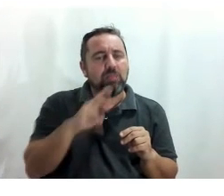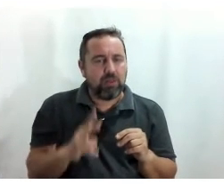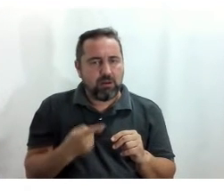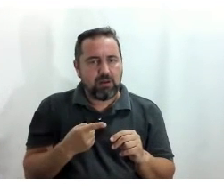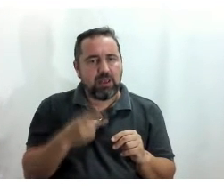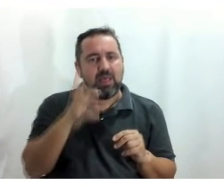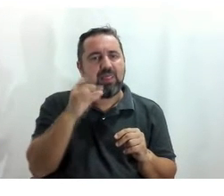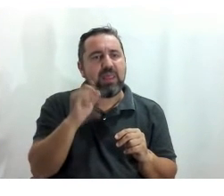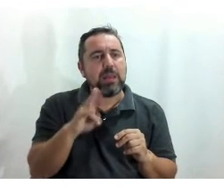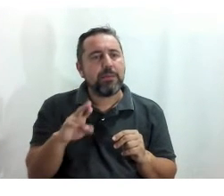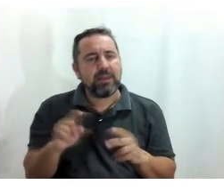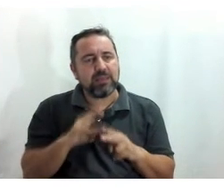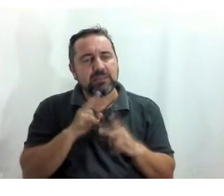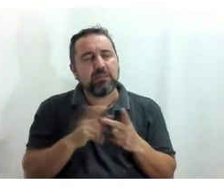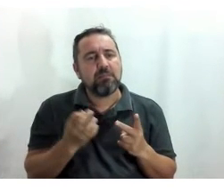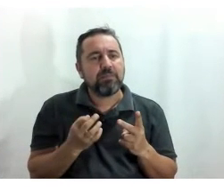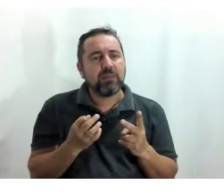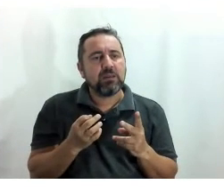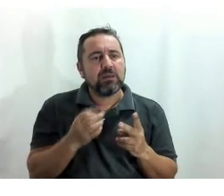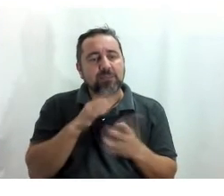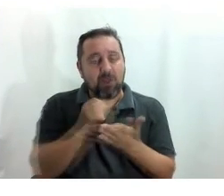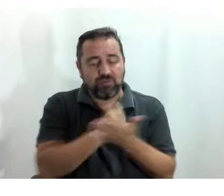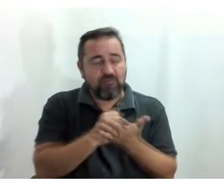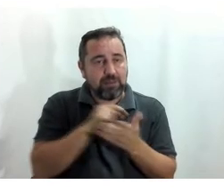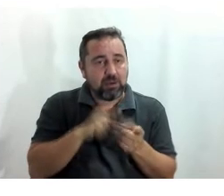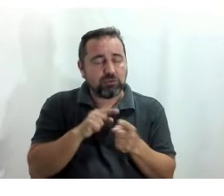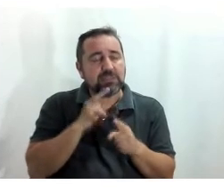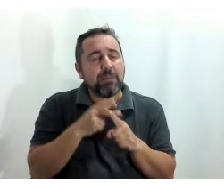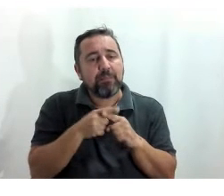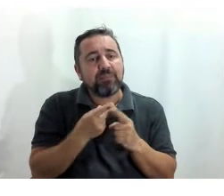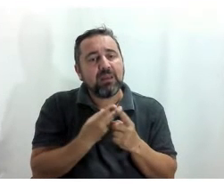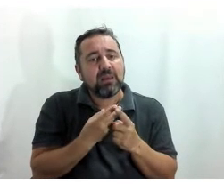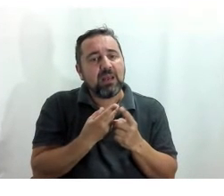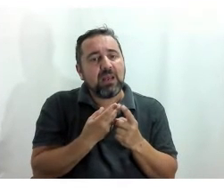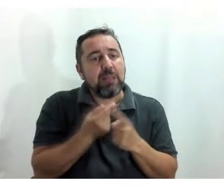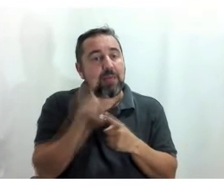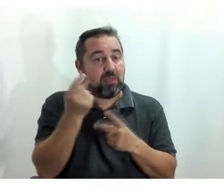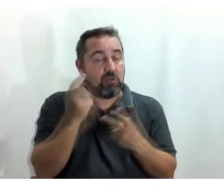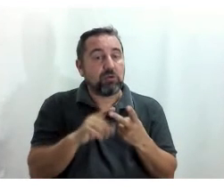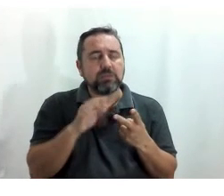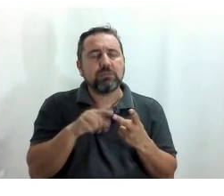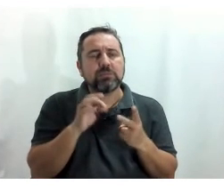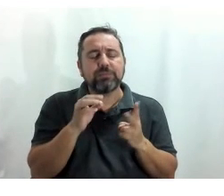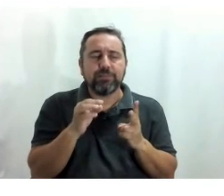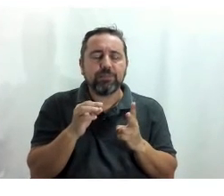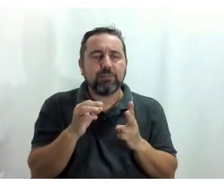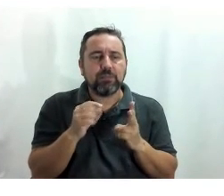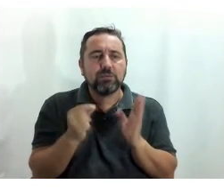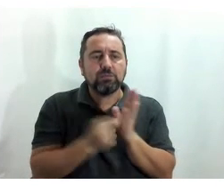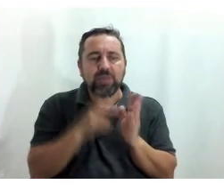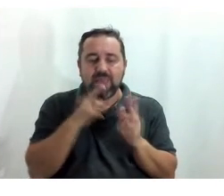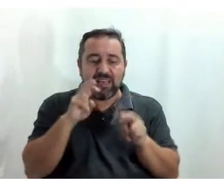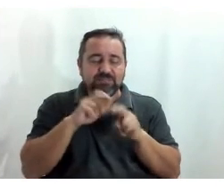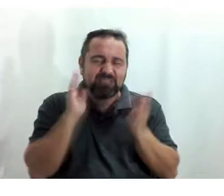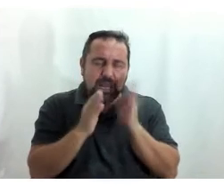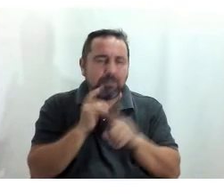la liberación de los fármacos, puesto que este es un punto, es un talón de Aquiles de las terapias